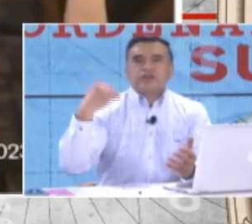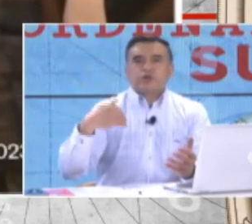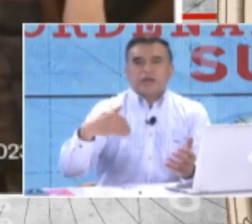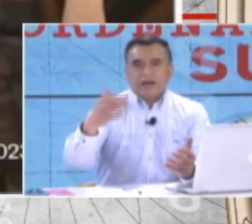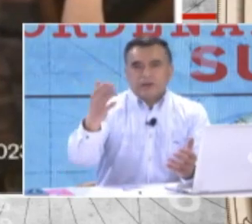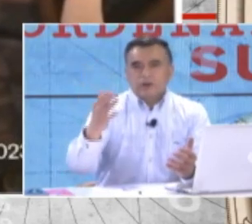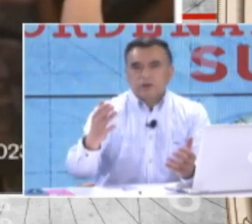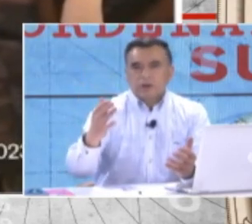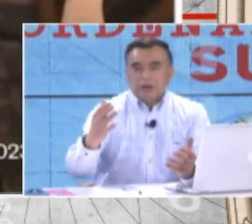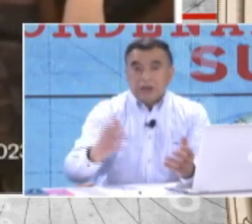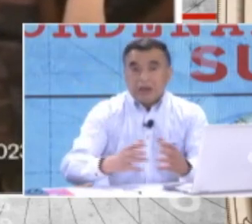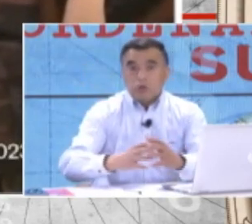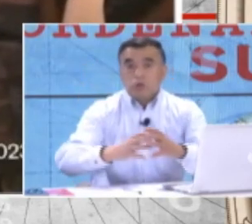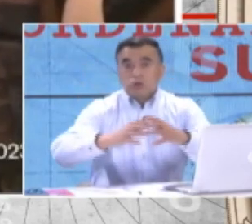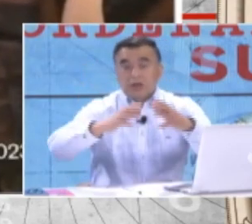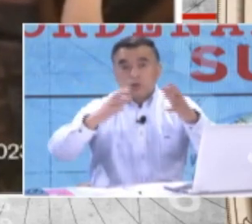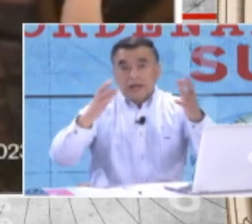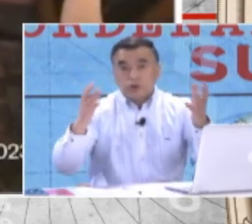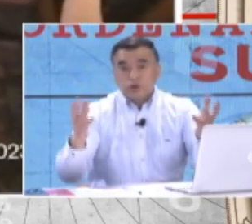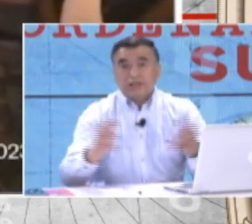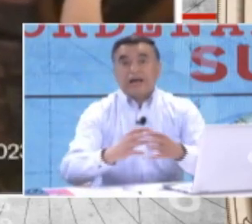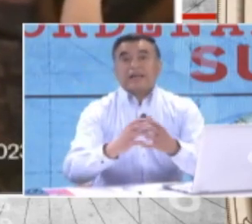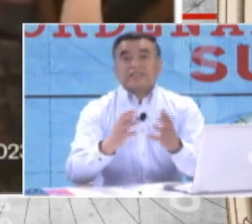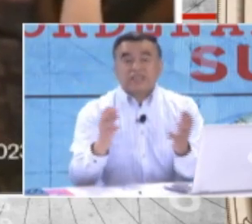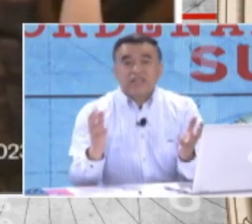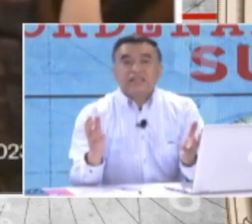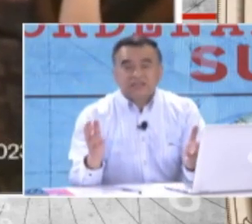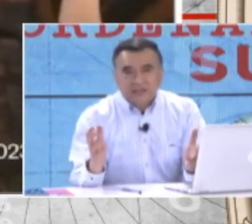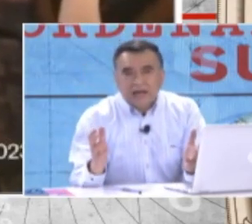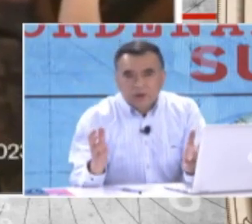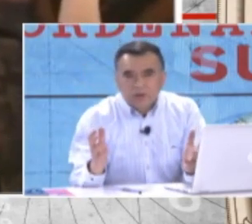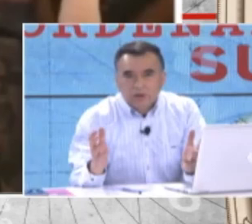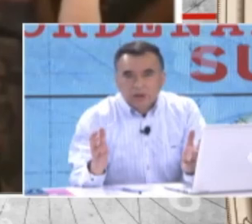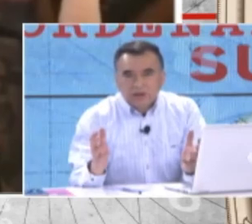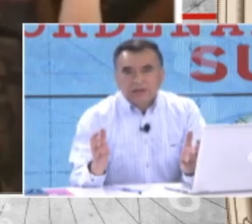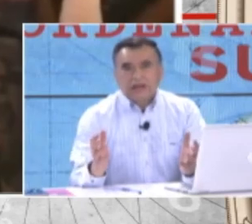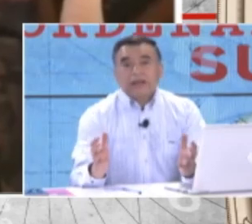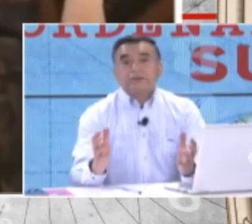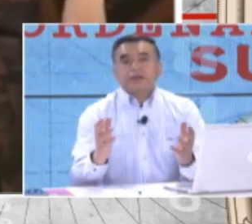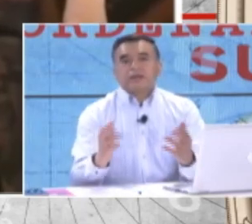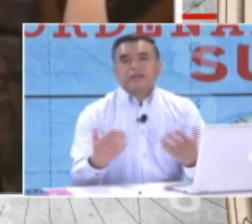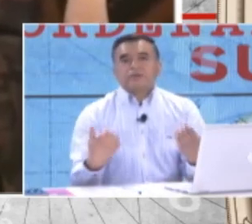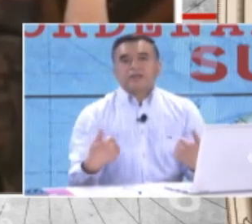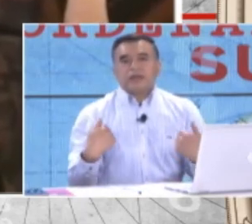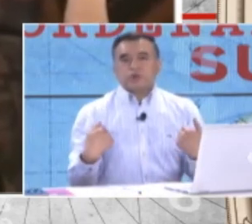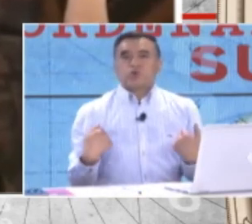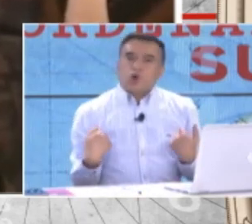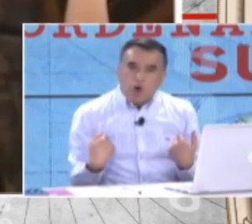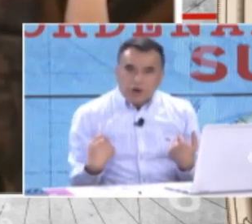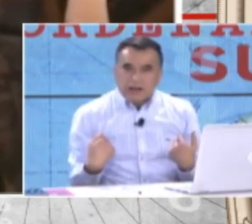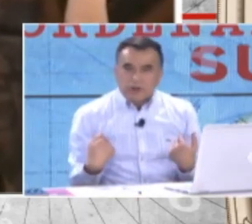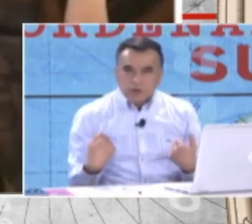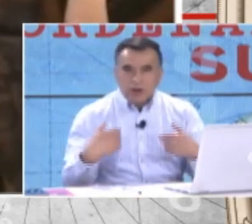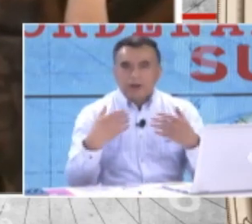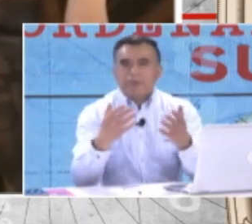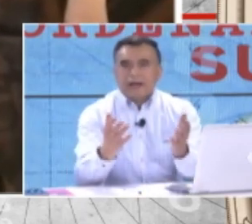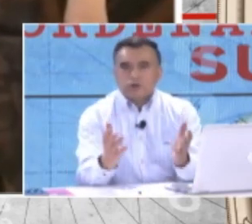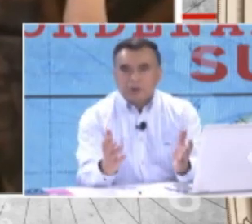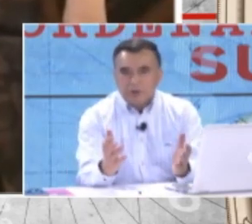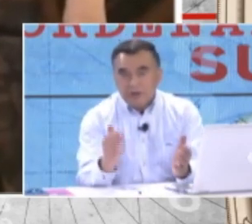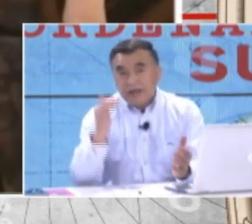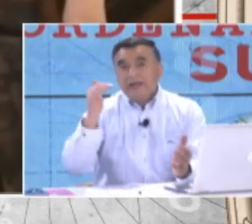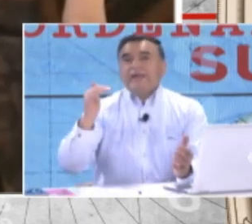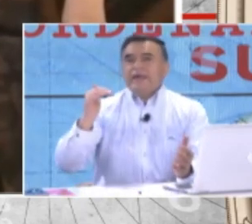cada ciudadano en una sociedad sin Estado tiene la libertad de vender sus órganos